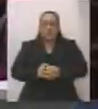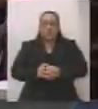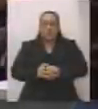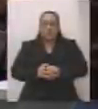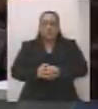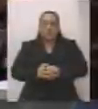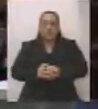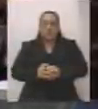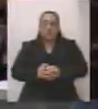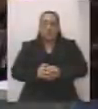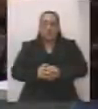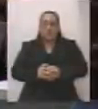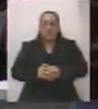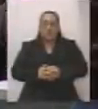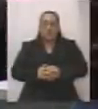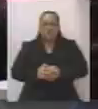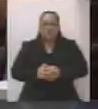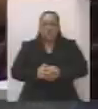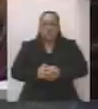la medida en que